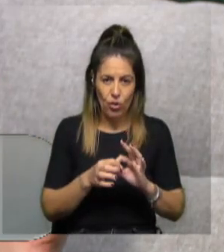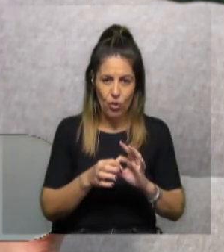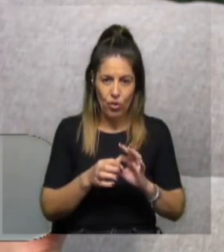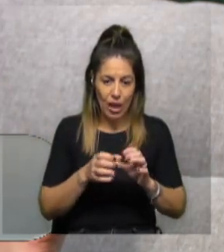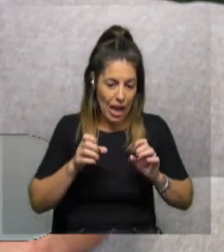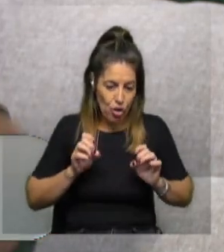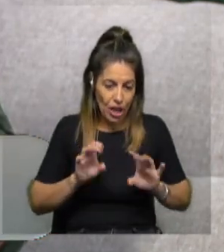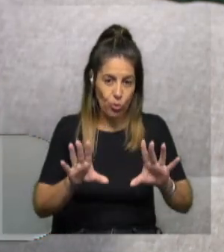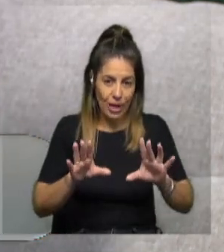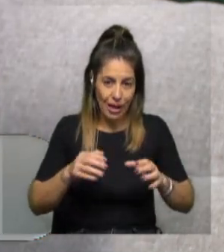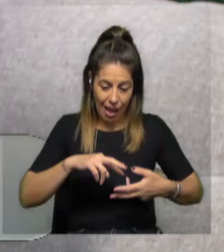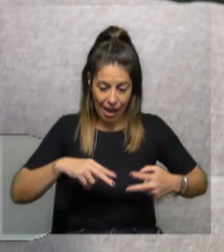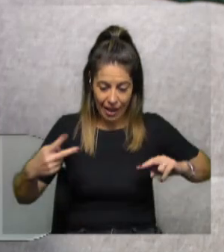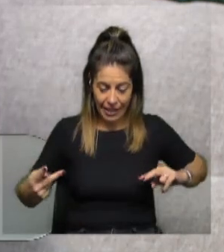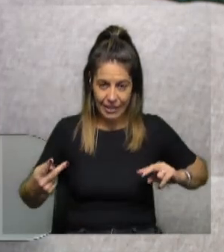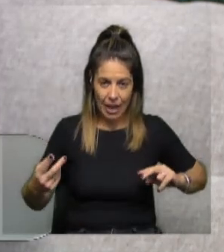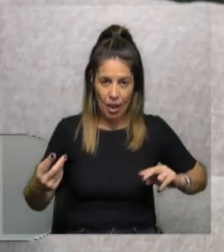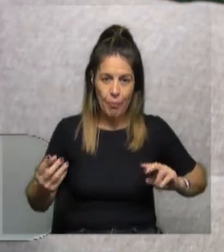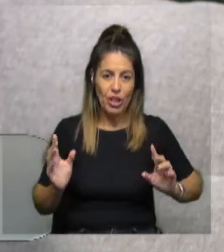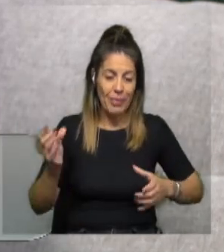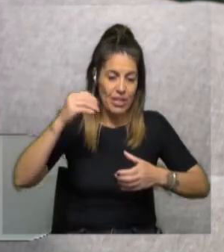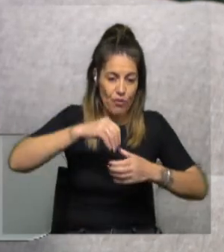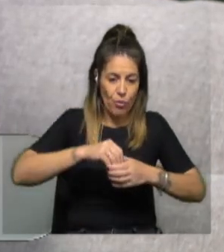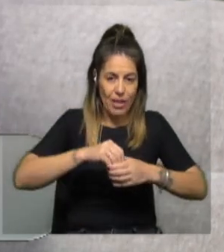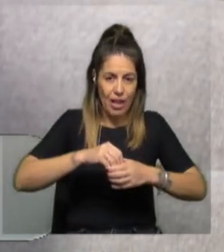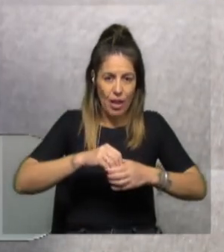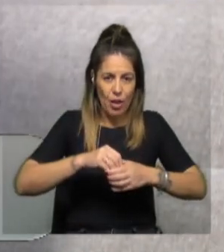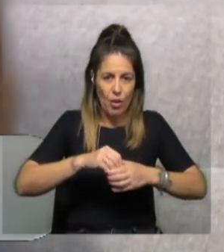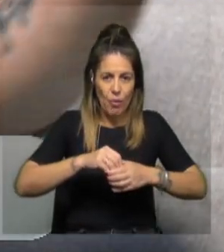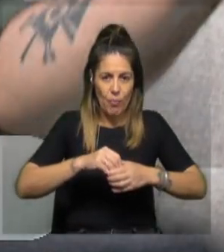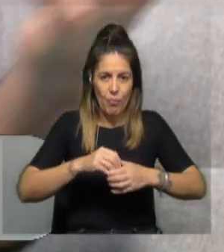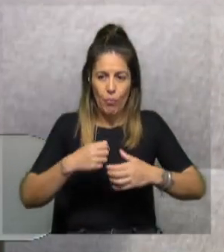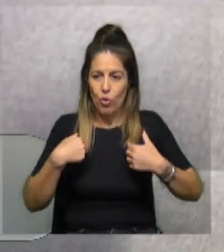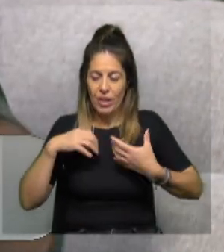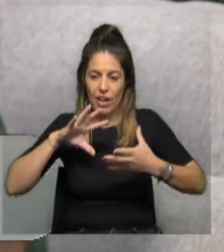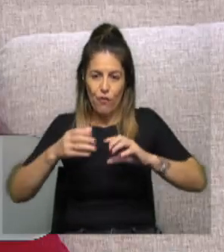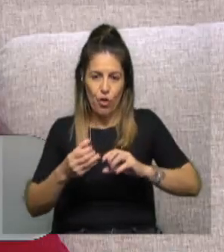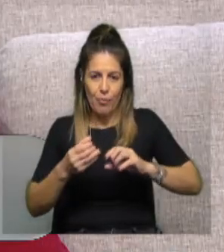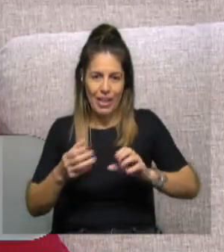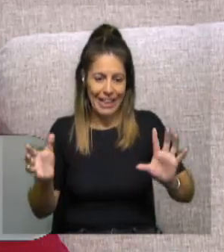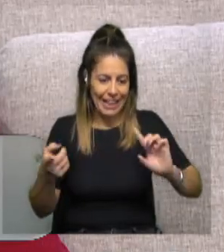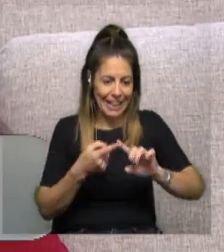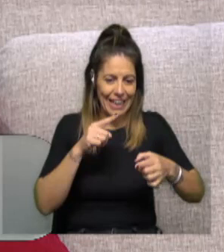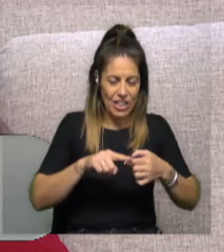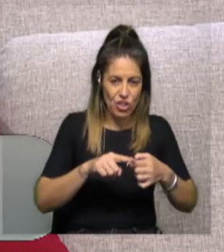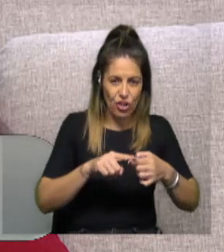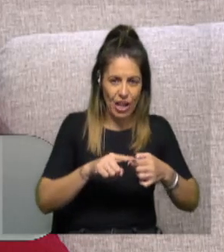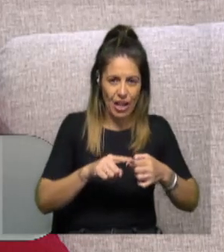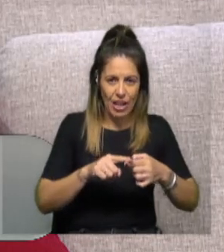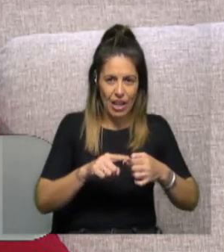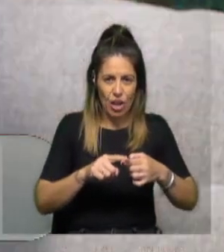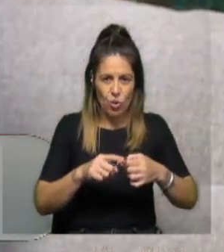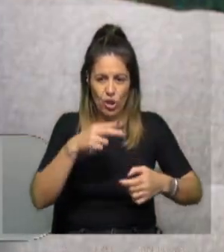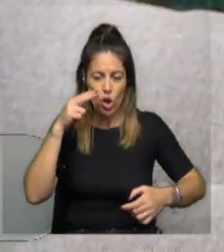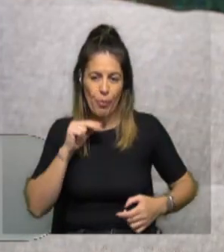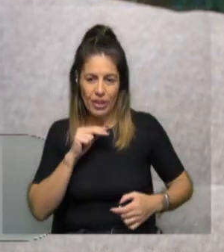genética. Pero que se ve influenciada por el carácter, que el carácter lo que hace es relacionar el temperamento con el ambiente, para sacar